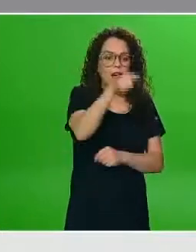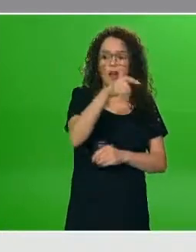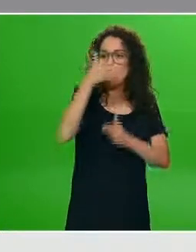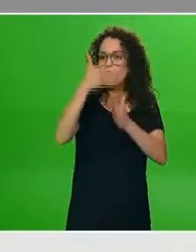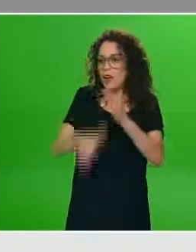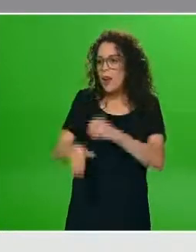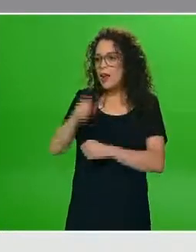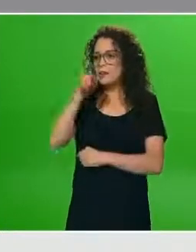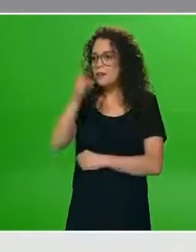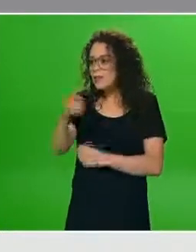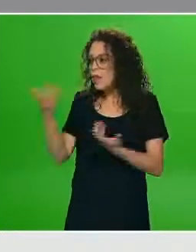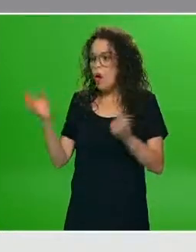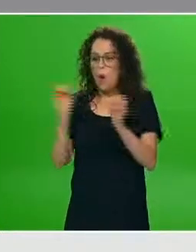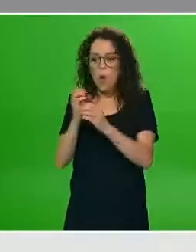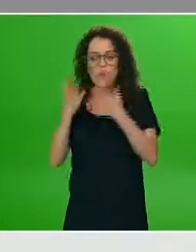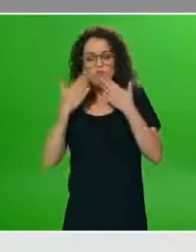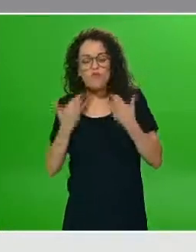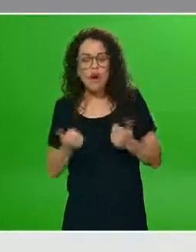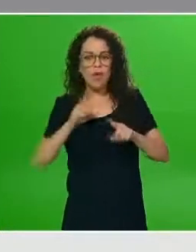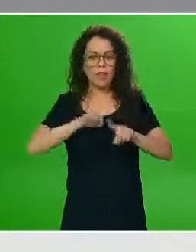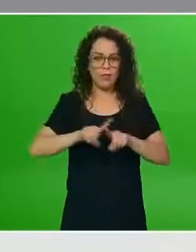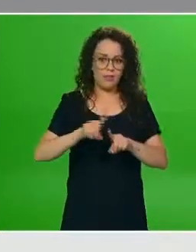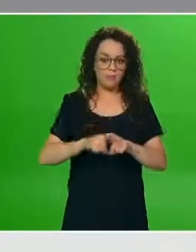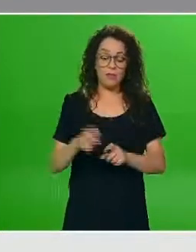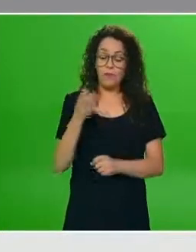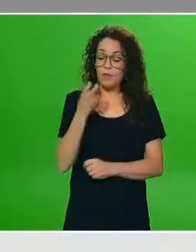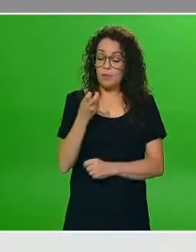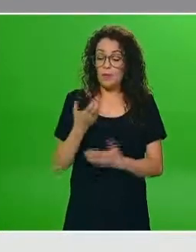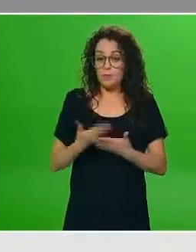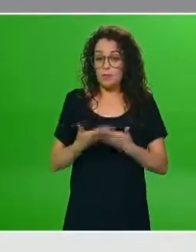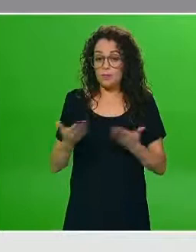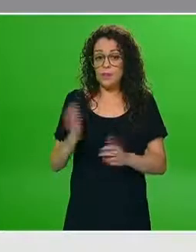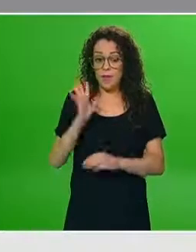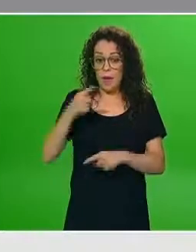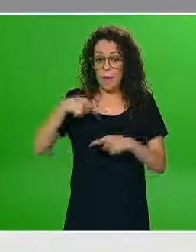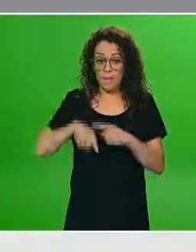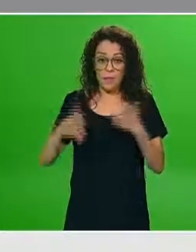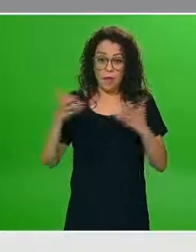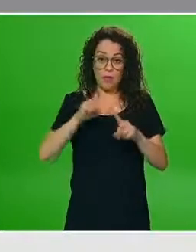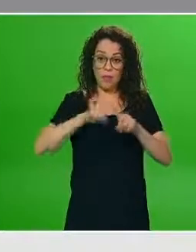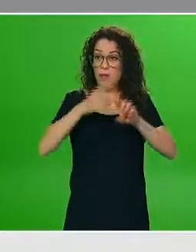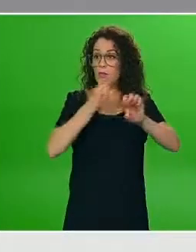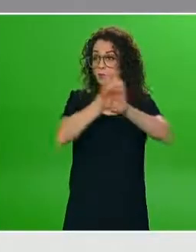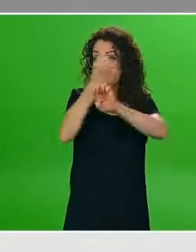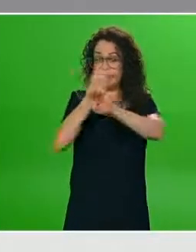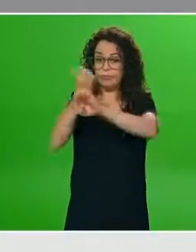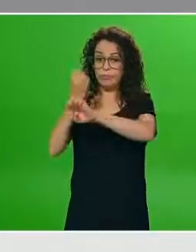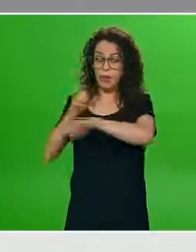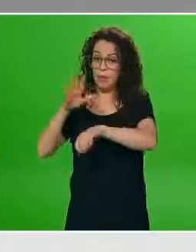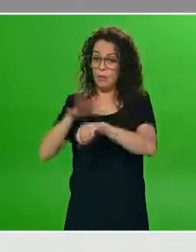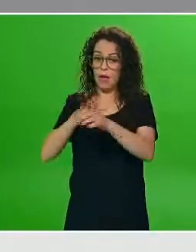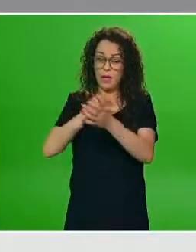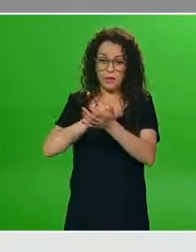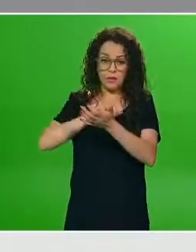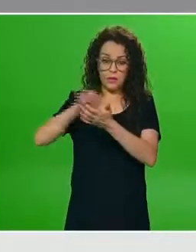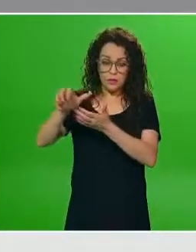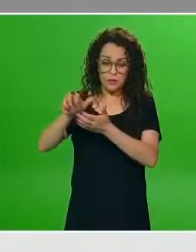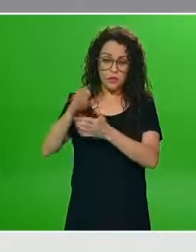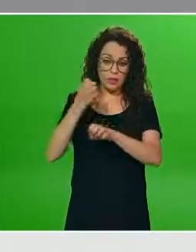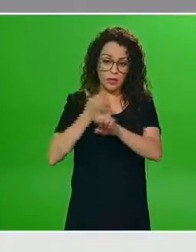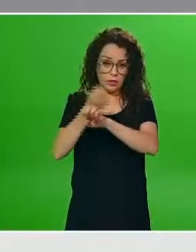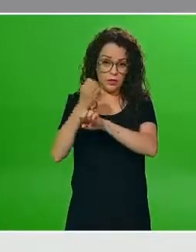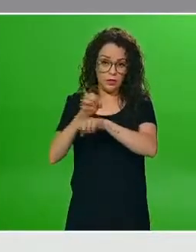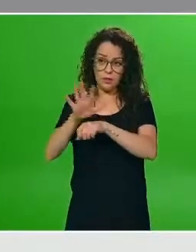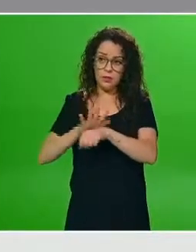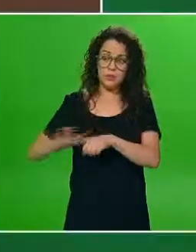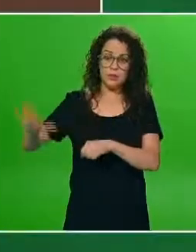importante esta apertura escalonada que se piensa hacer ya, o que se está haciendo ya en muchos estados, y en la gran mayoría de los estados empezará